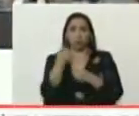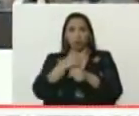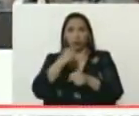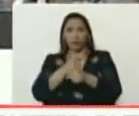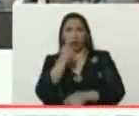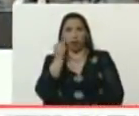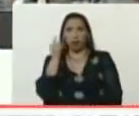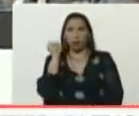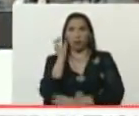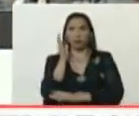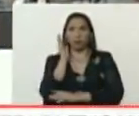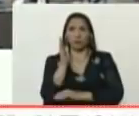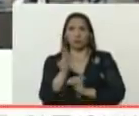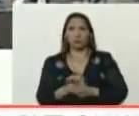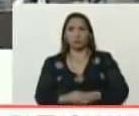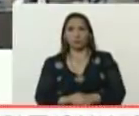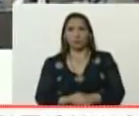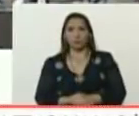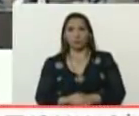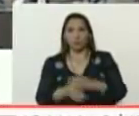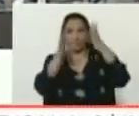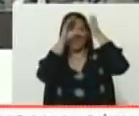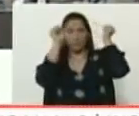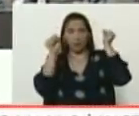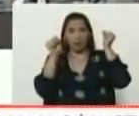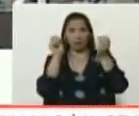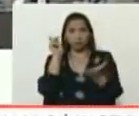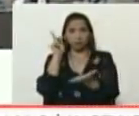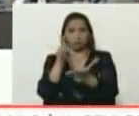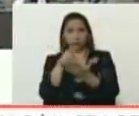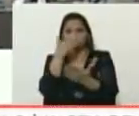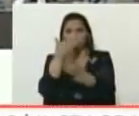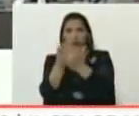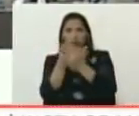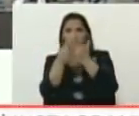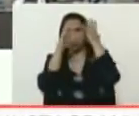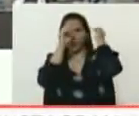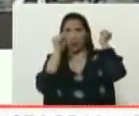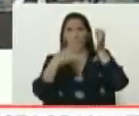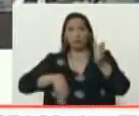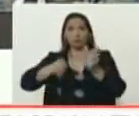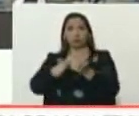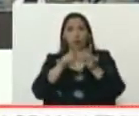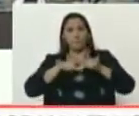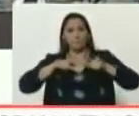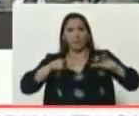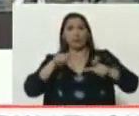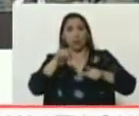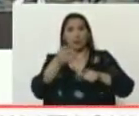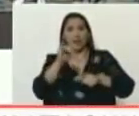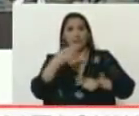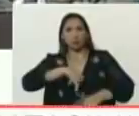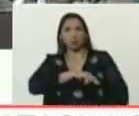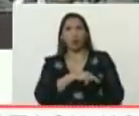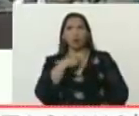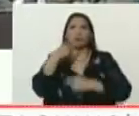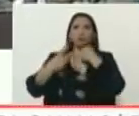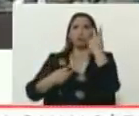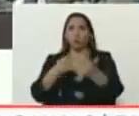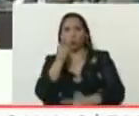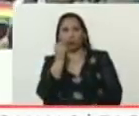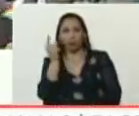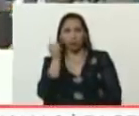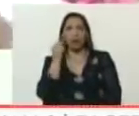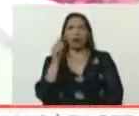trabajadoras de la asamblea de la embajada, se presentaron en la embajada y retomaron los espacios, y ahí está nuestra delegación, la